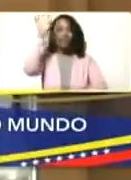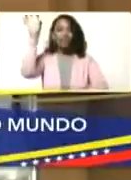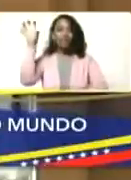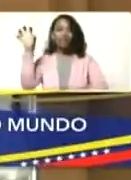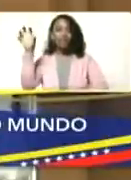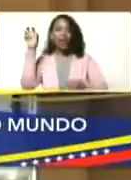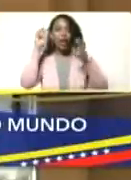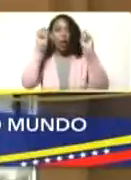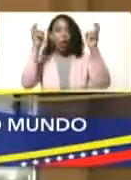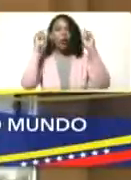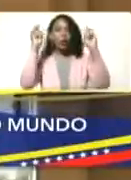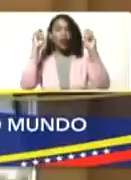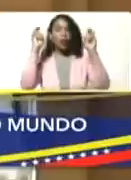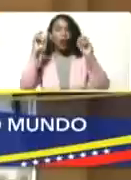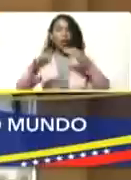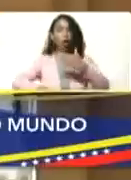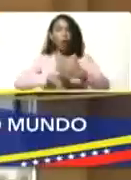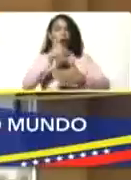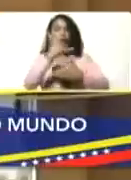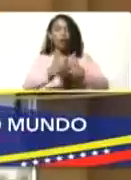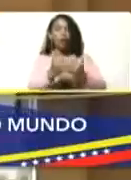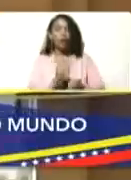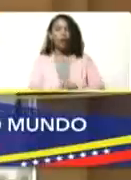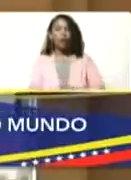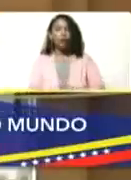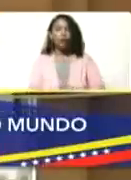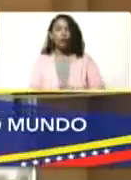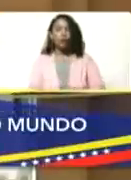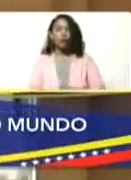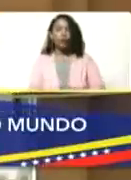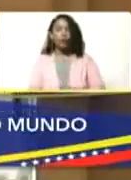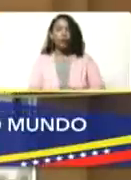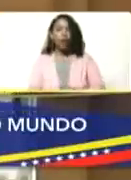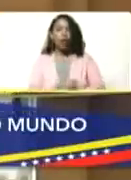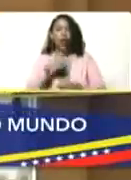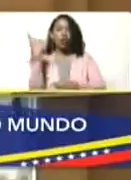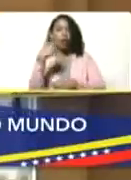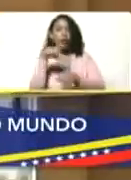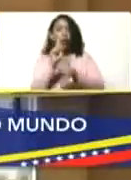hechos, en los proyectos, no solamente en los discursos.